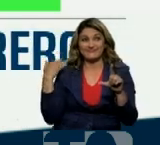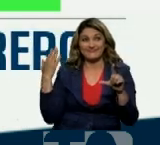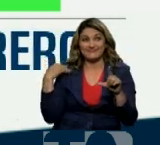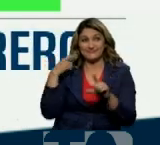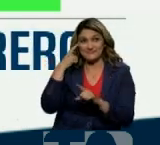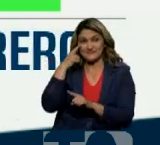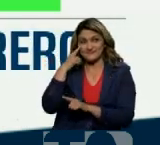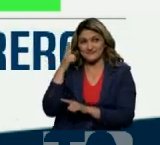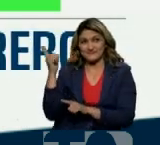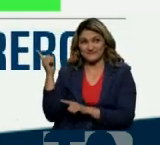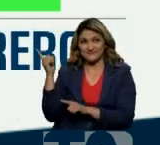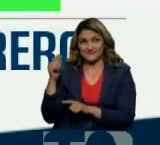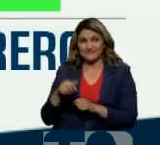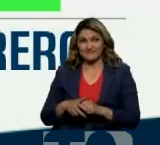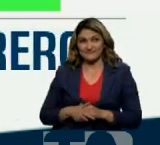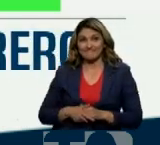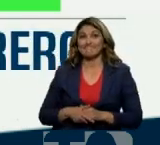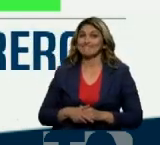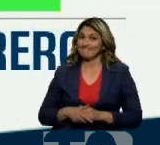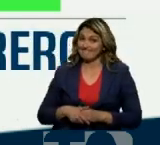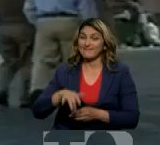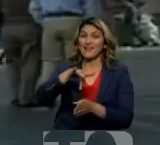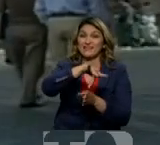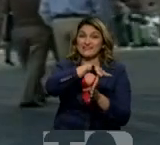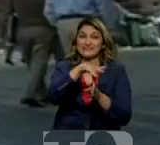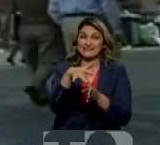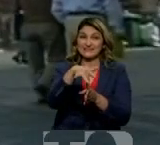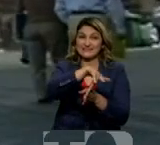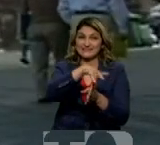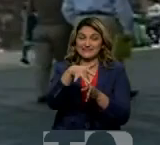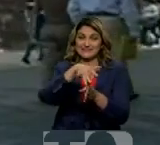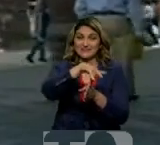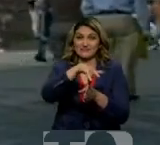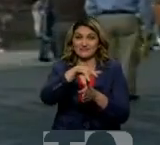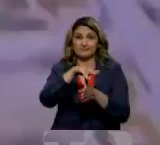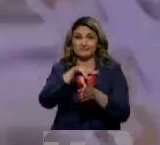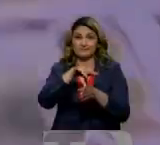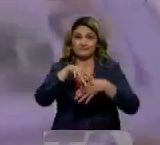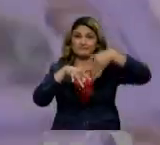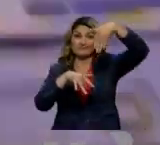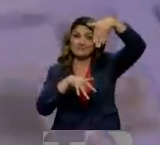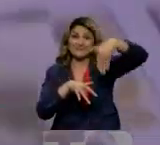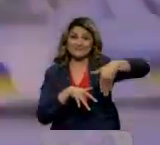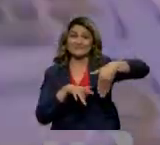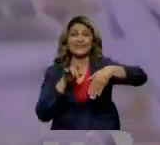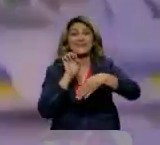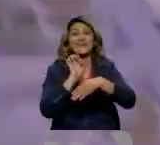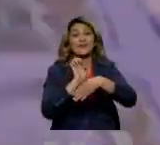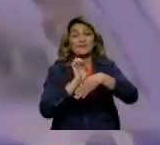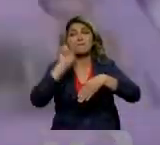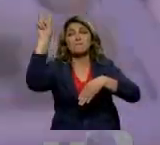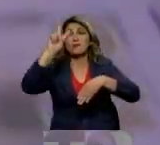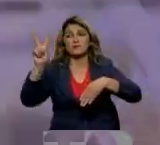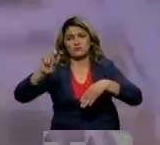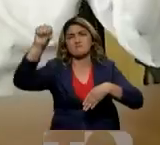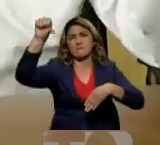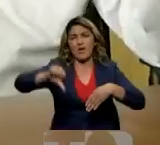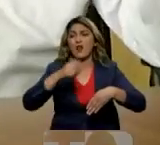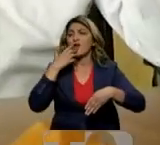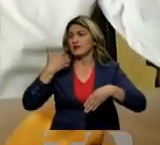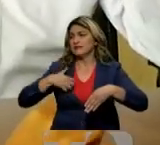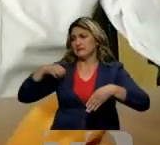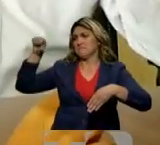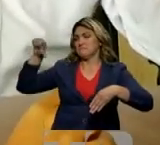a 1.400 puntos el 25 de febrero, el tercero más alto de la región, solo después de Venezuela y Argentina.